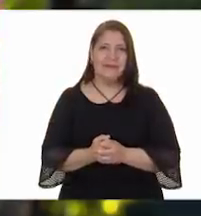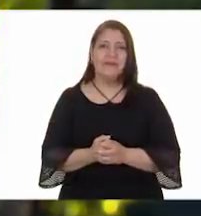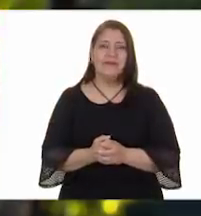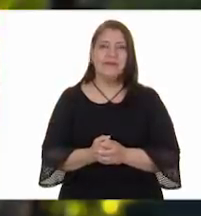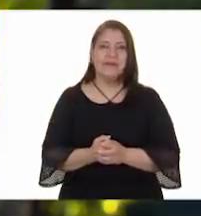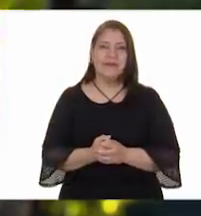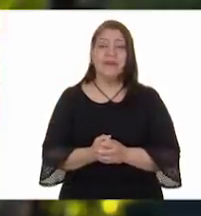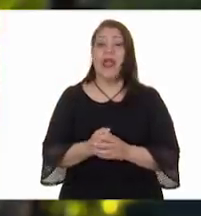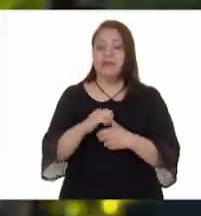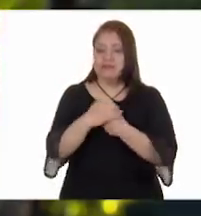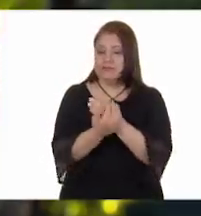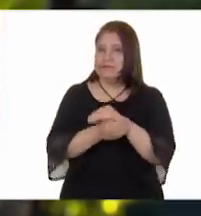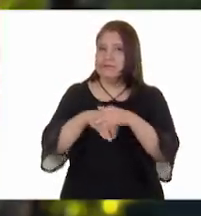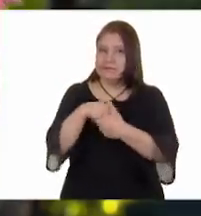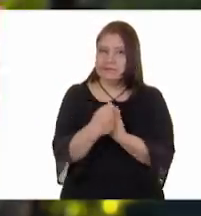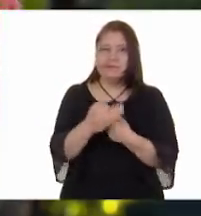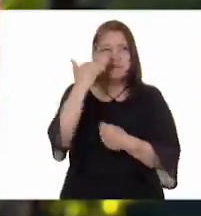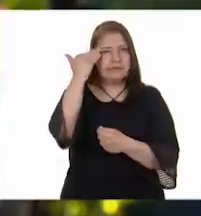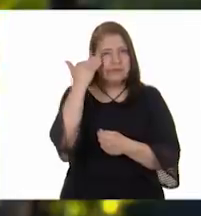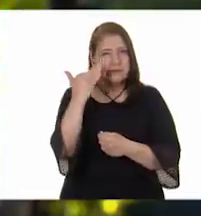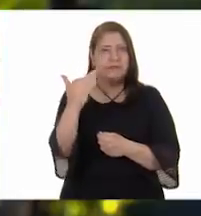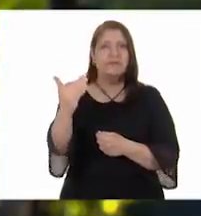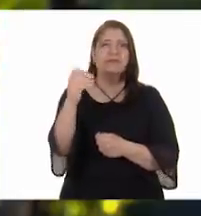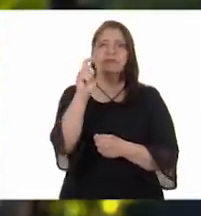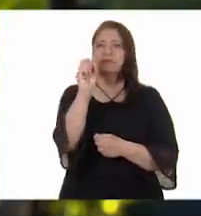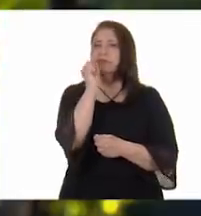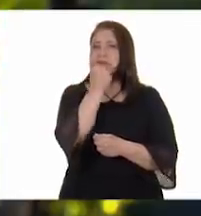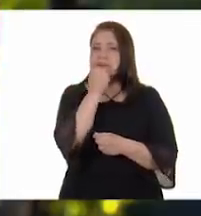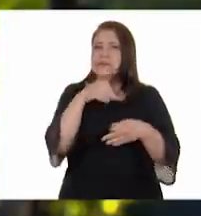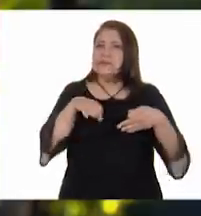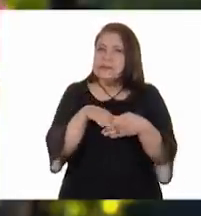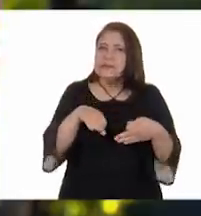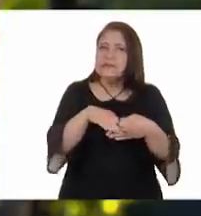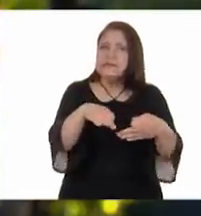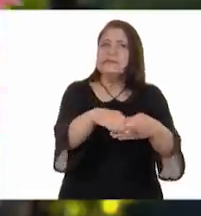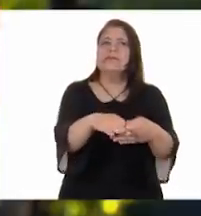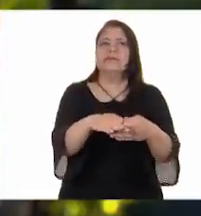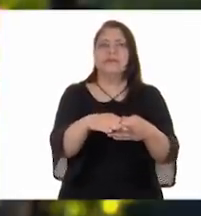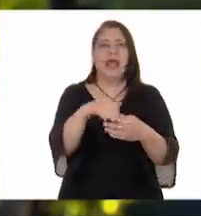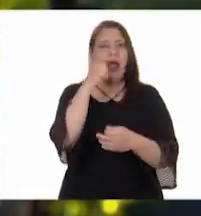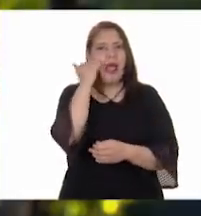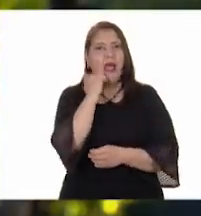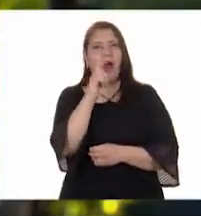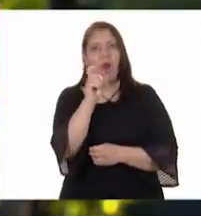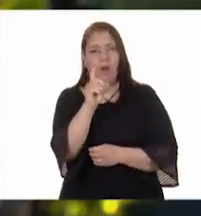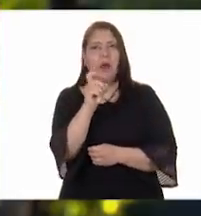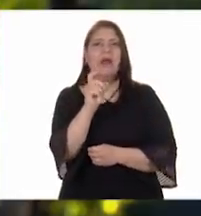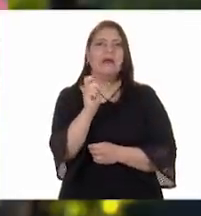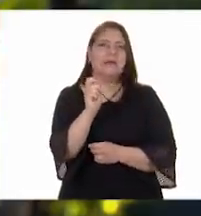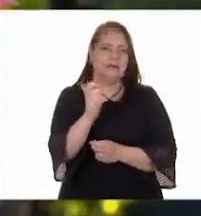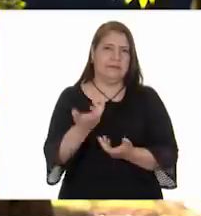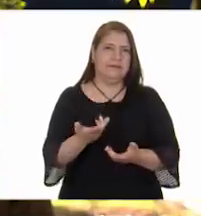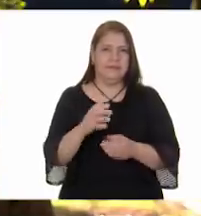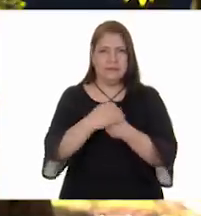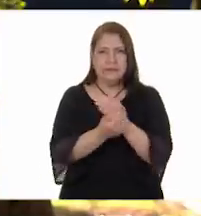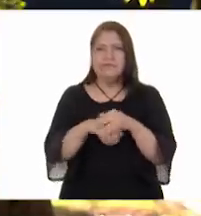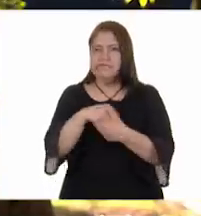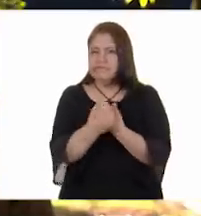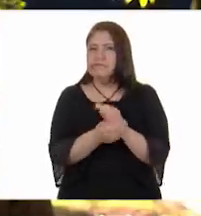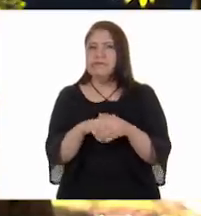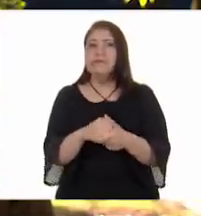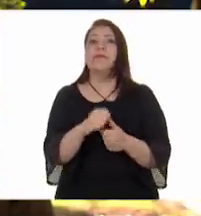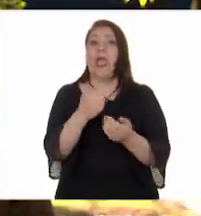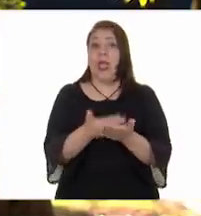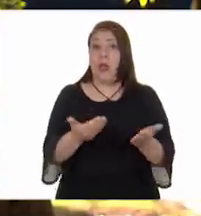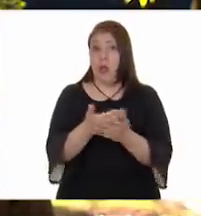cubrebocas. Lava tus manos frecuentemente con agua y con jabón por lo menos durante 20 segundos. Ahora